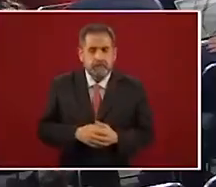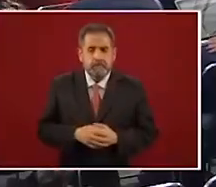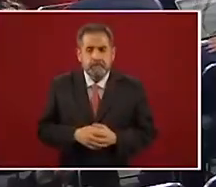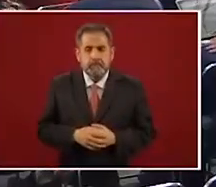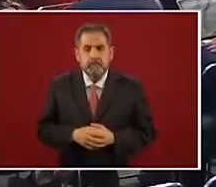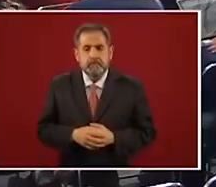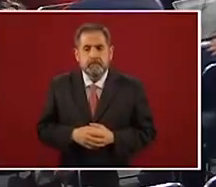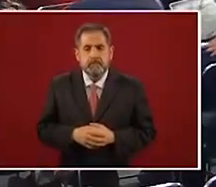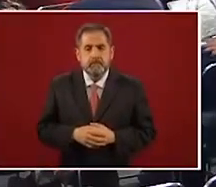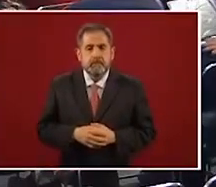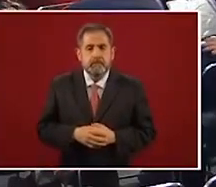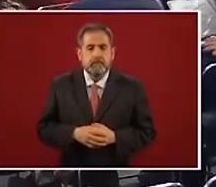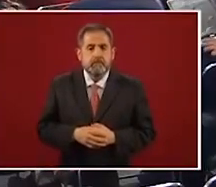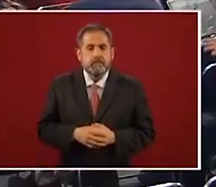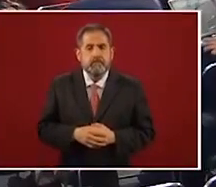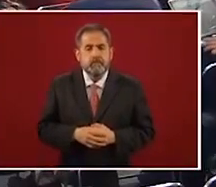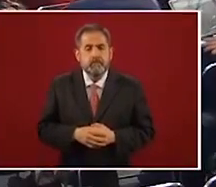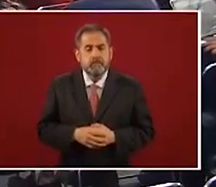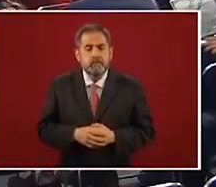dinero